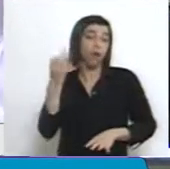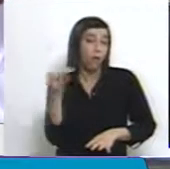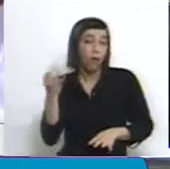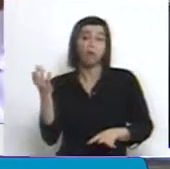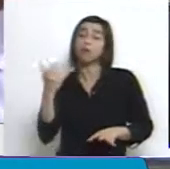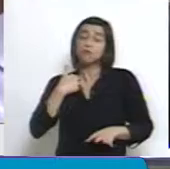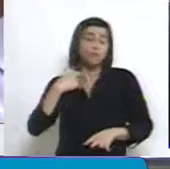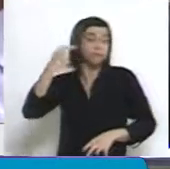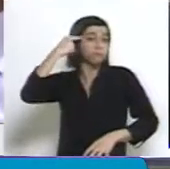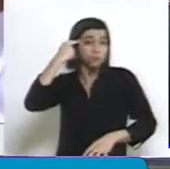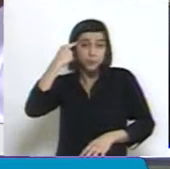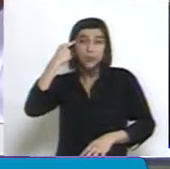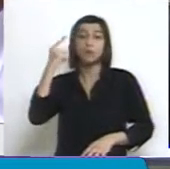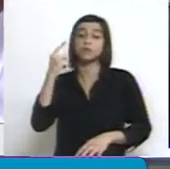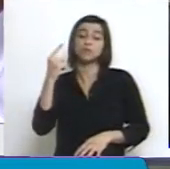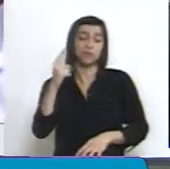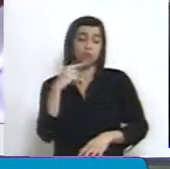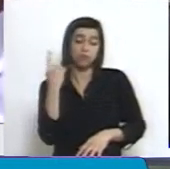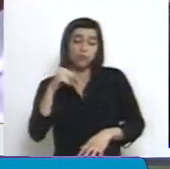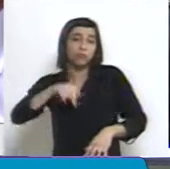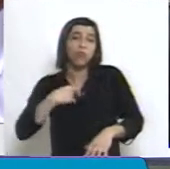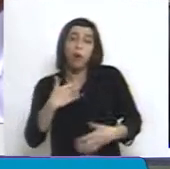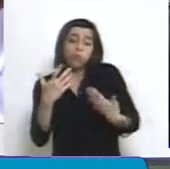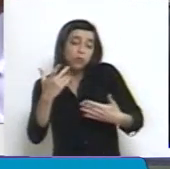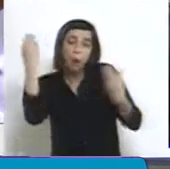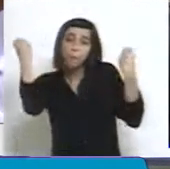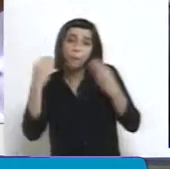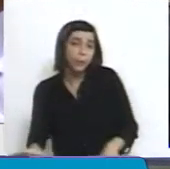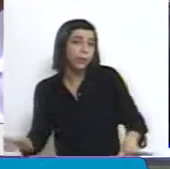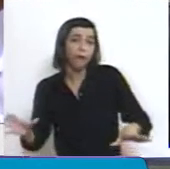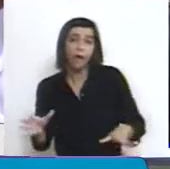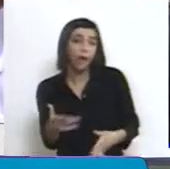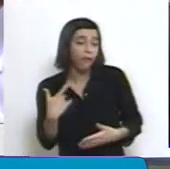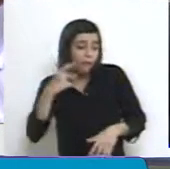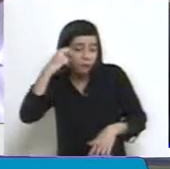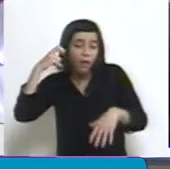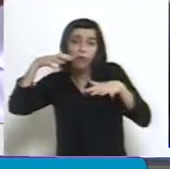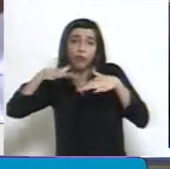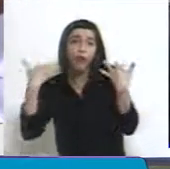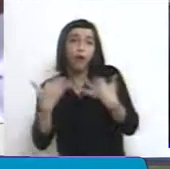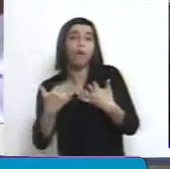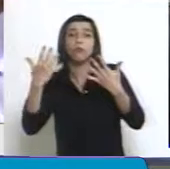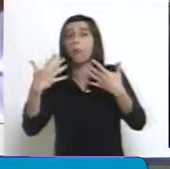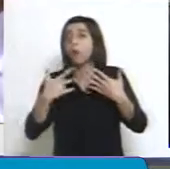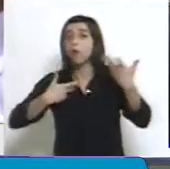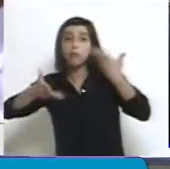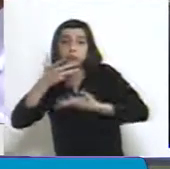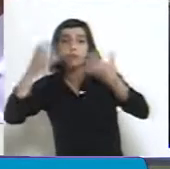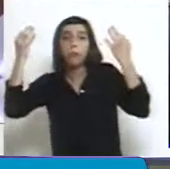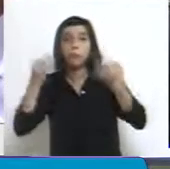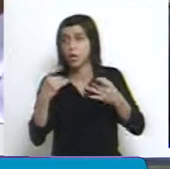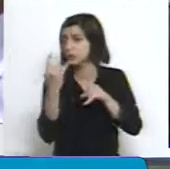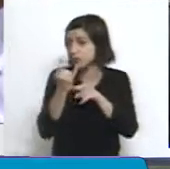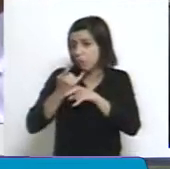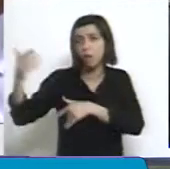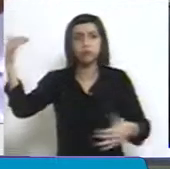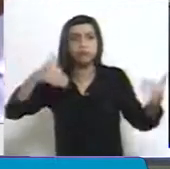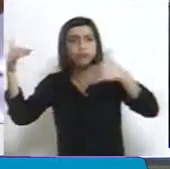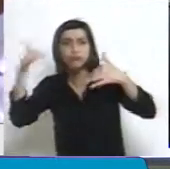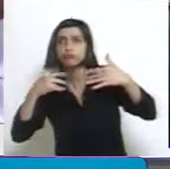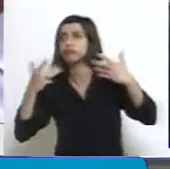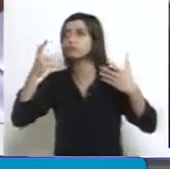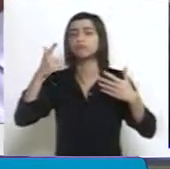por decisión del oficialismo esta oportunidad, este Congreso, que siempre tiene una participación